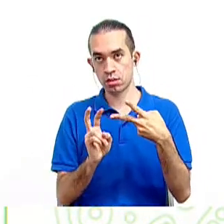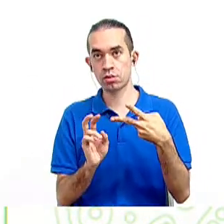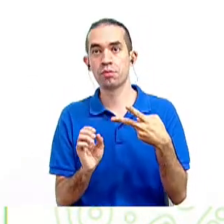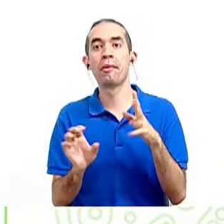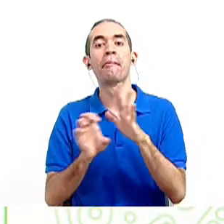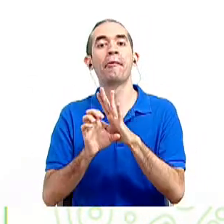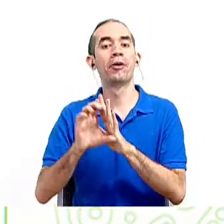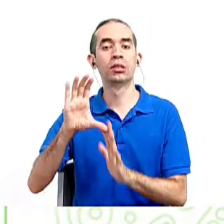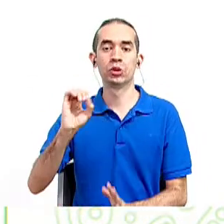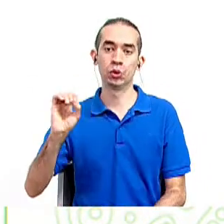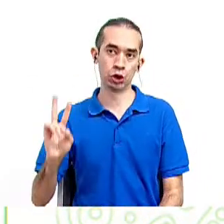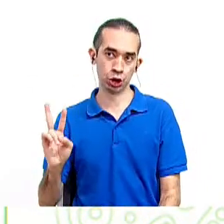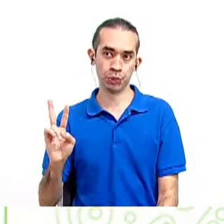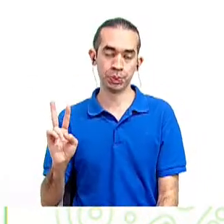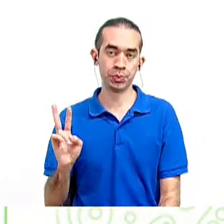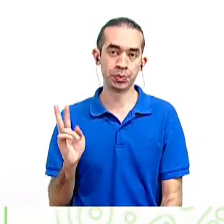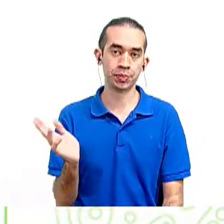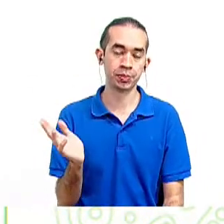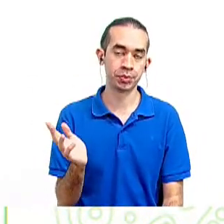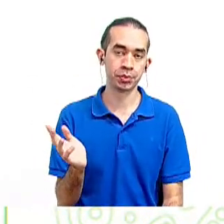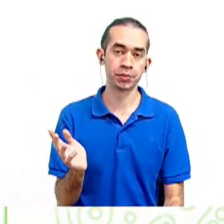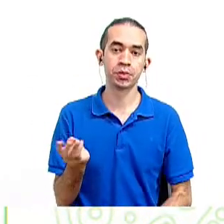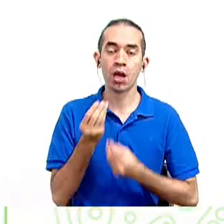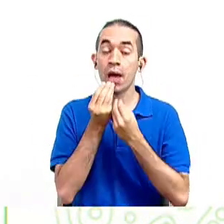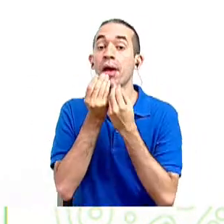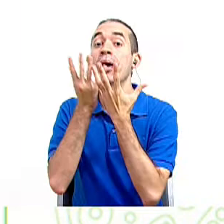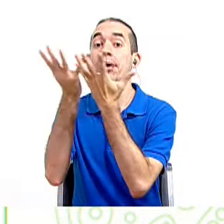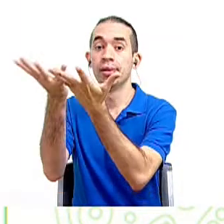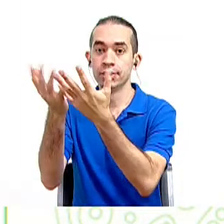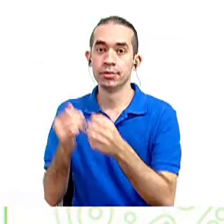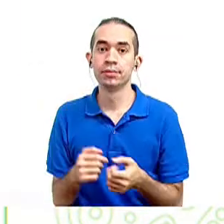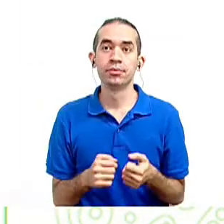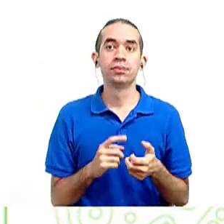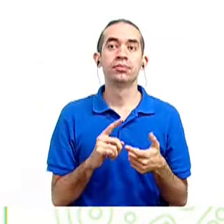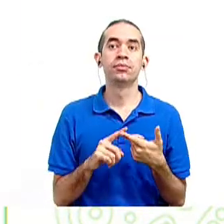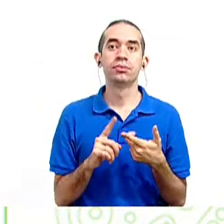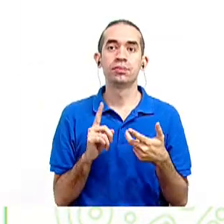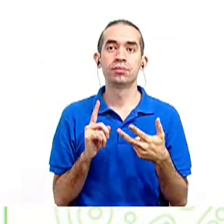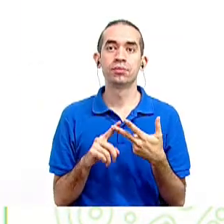ejemplo, el dióxido de carbono, que es el que botamos en la respiración.